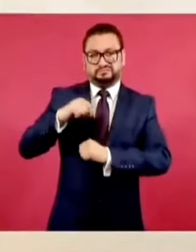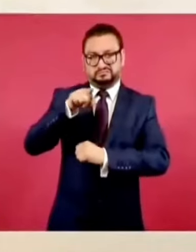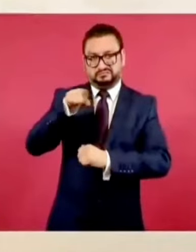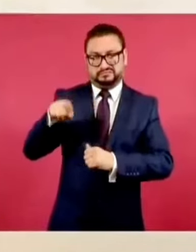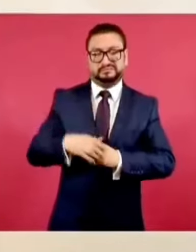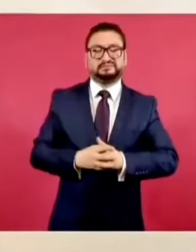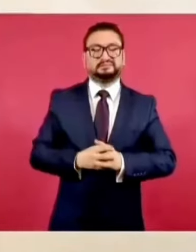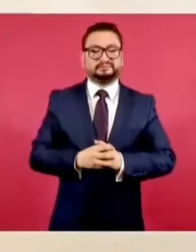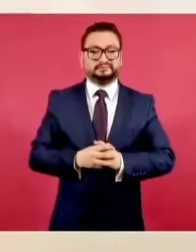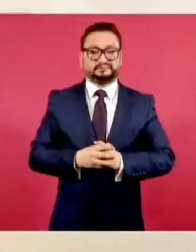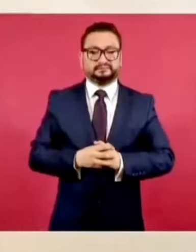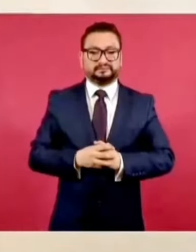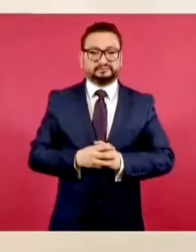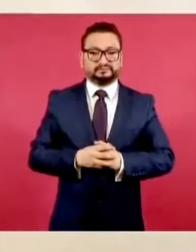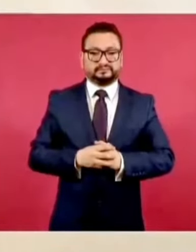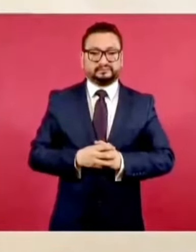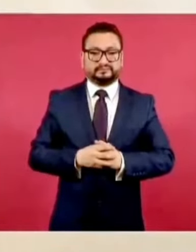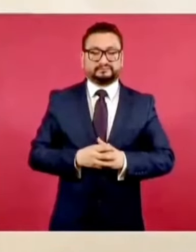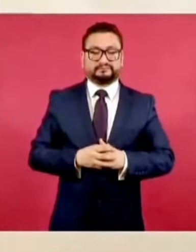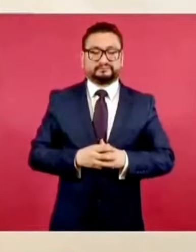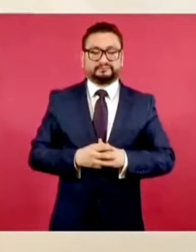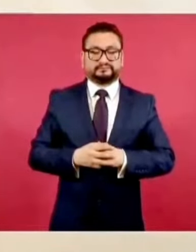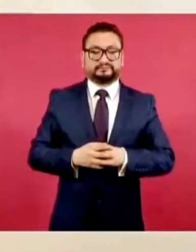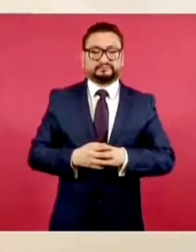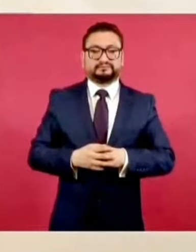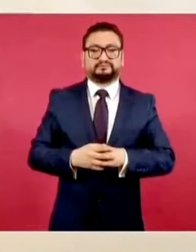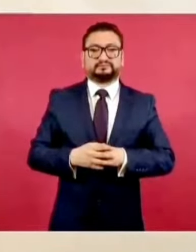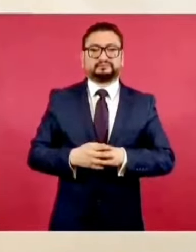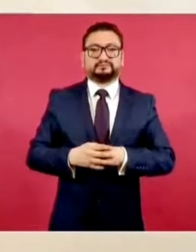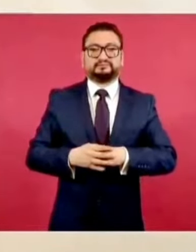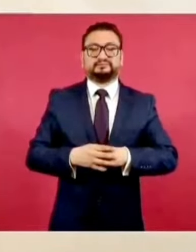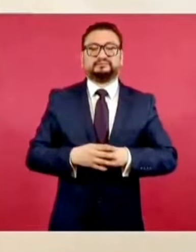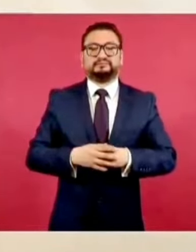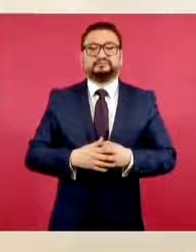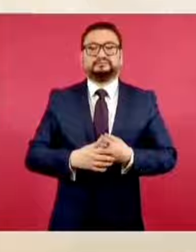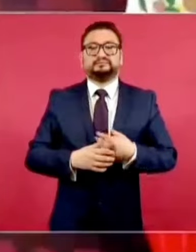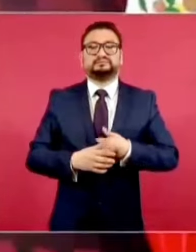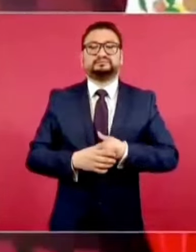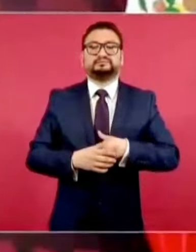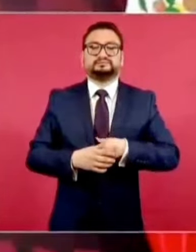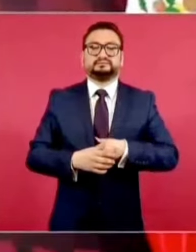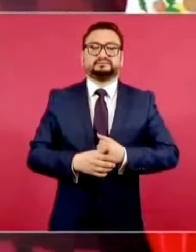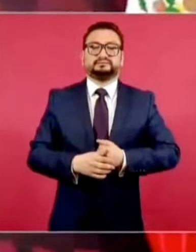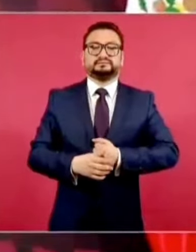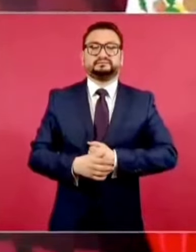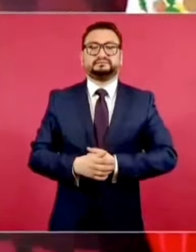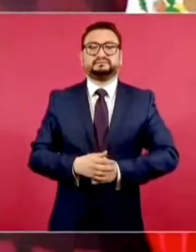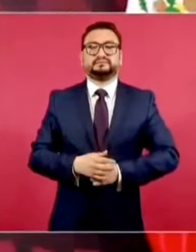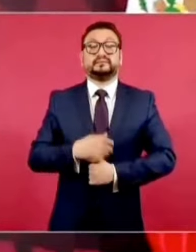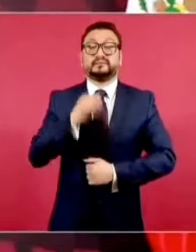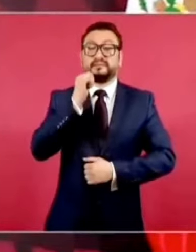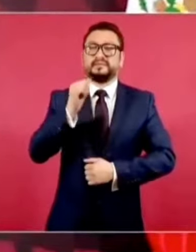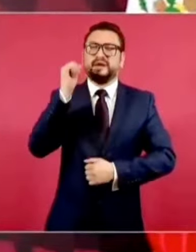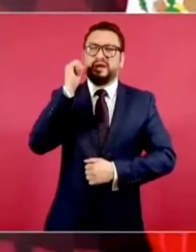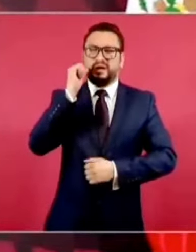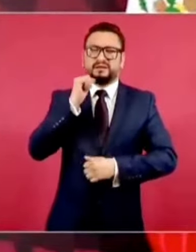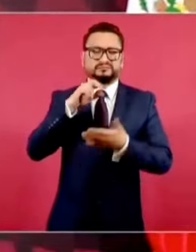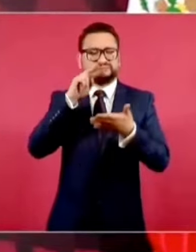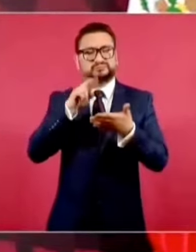y eh ayer veía yo que se